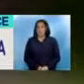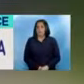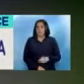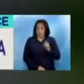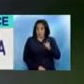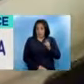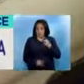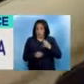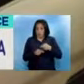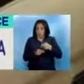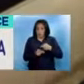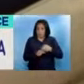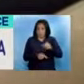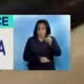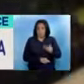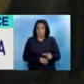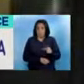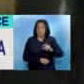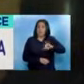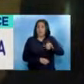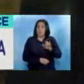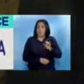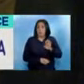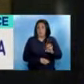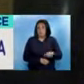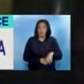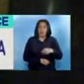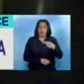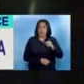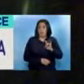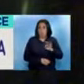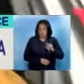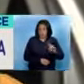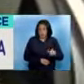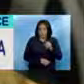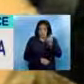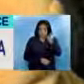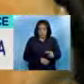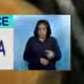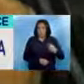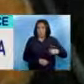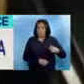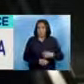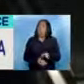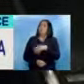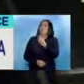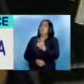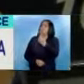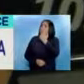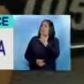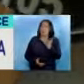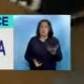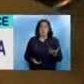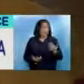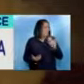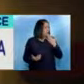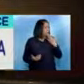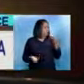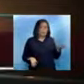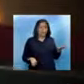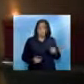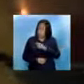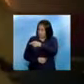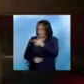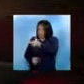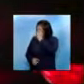Él fue identificado como José Alfredo Hurtado Linares, quien es abogado. O sea, señor, ¿por qué estaba disparando? ¿Quién? ¿Usted? ¿Por